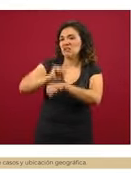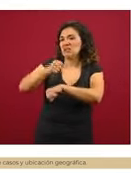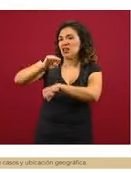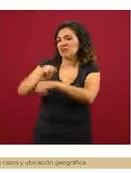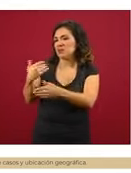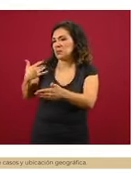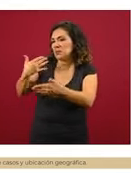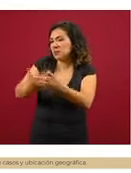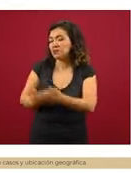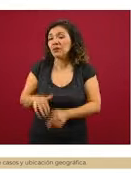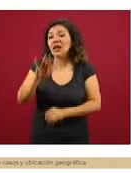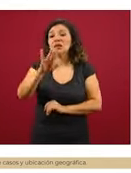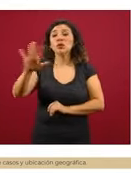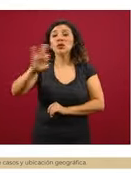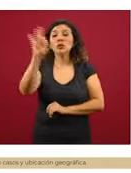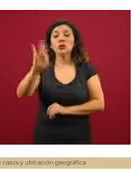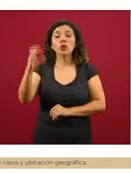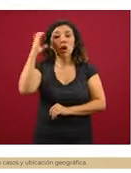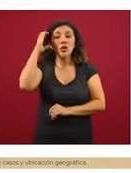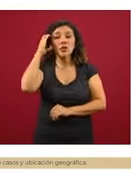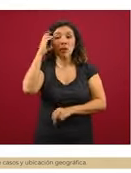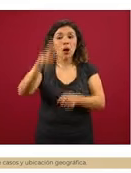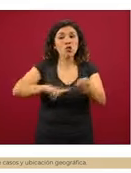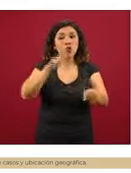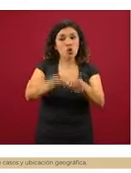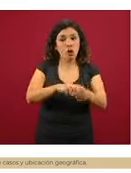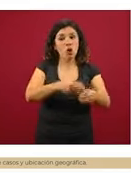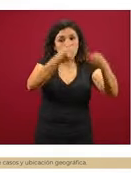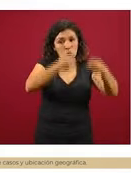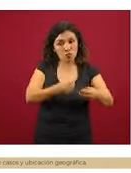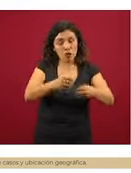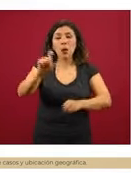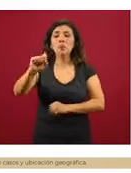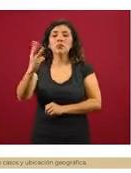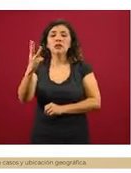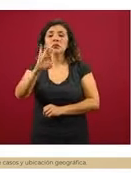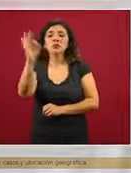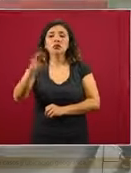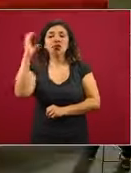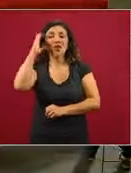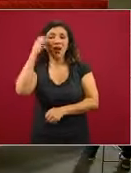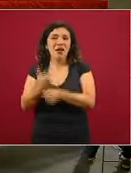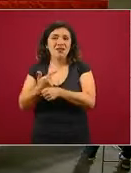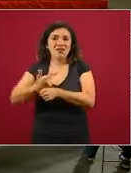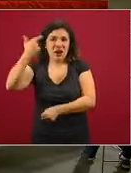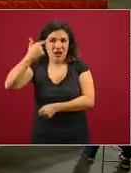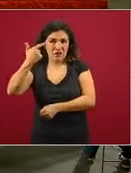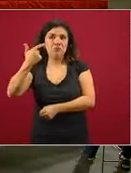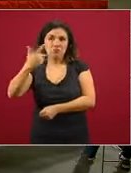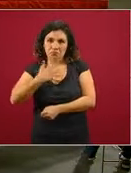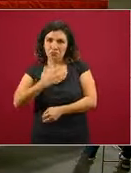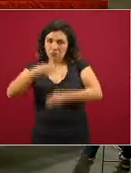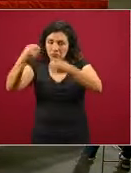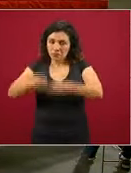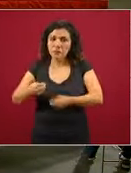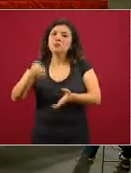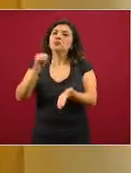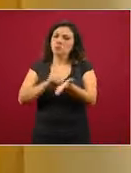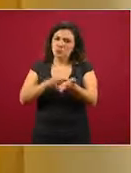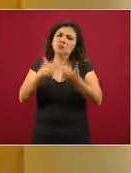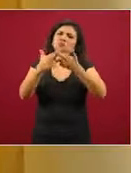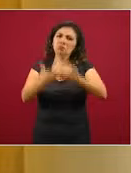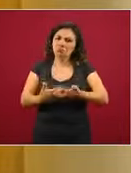semanas. 55% camas general a ocupación, 23% la de camas con ventilador. Todavía